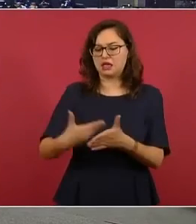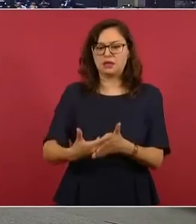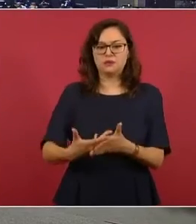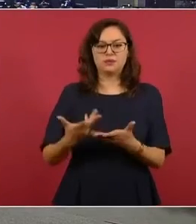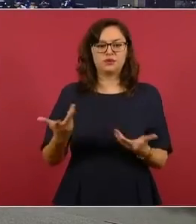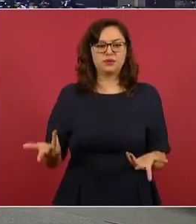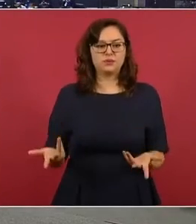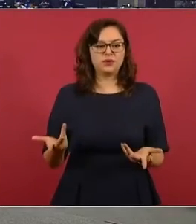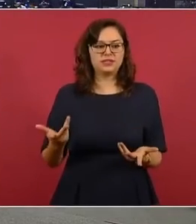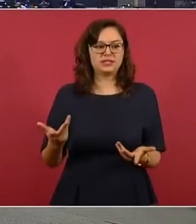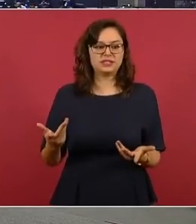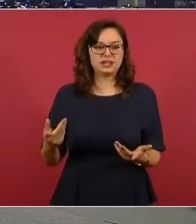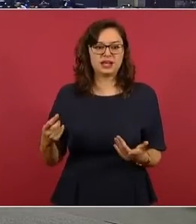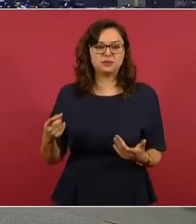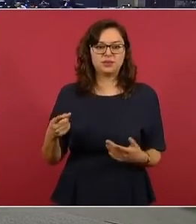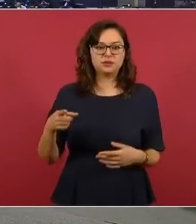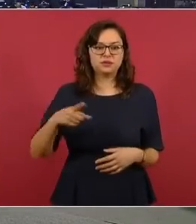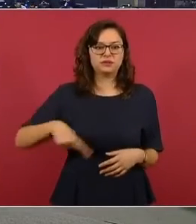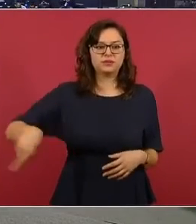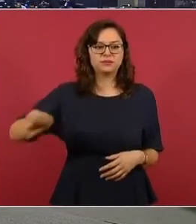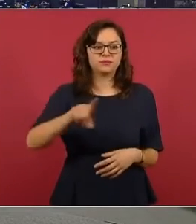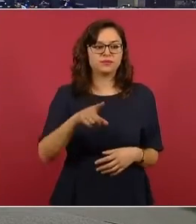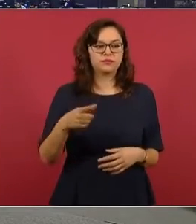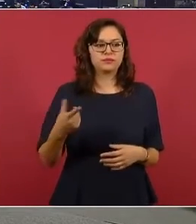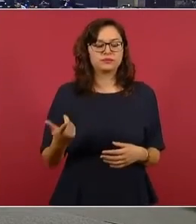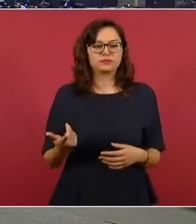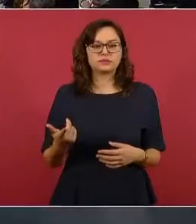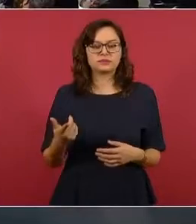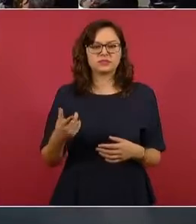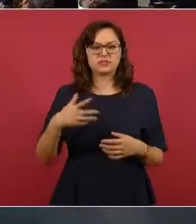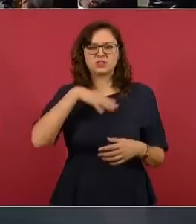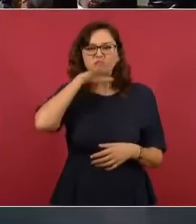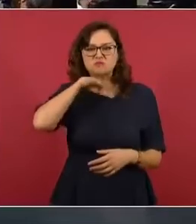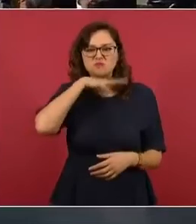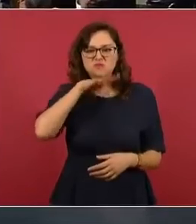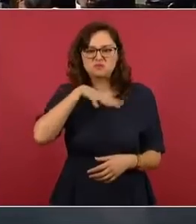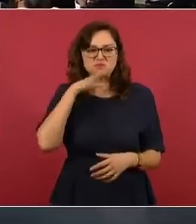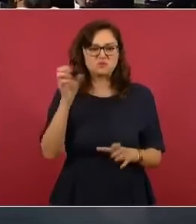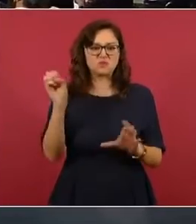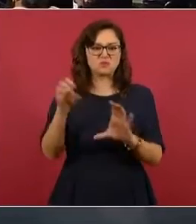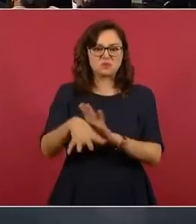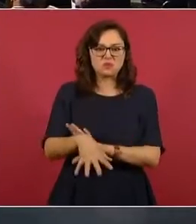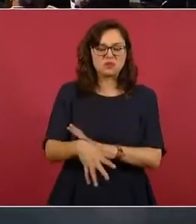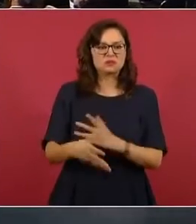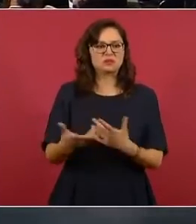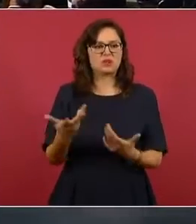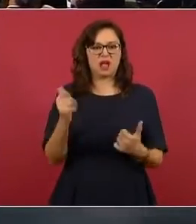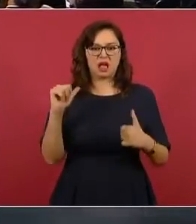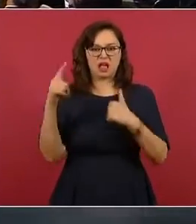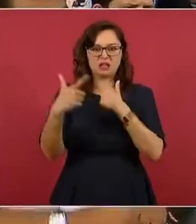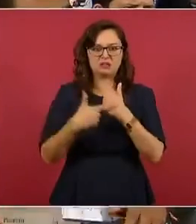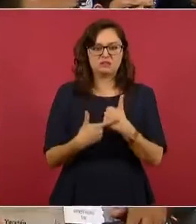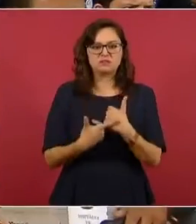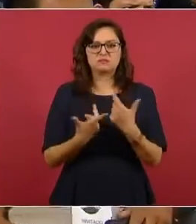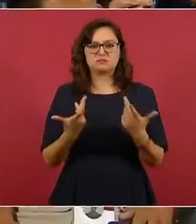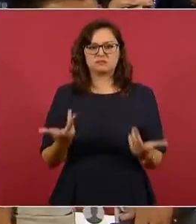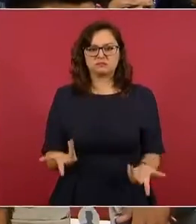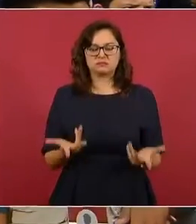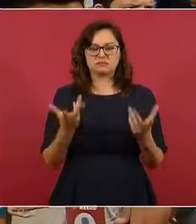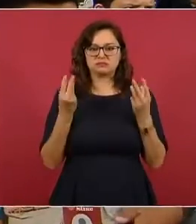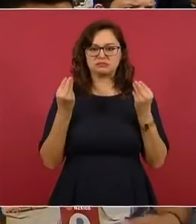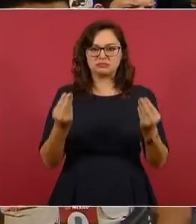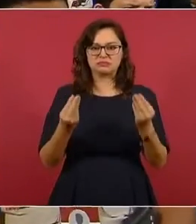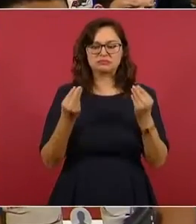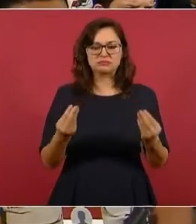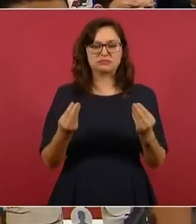¿no? Los dejaron para la basura casi. Se ha invertido mucho en